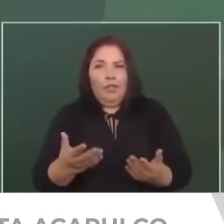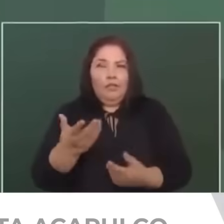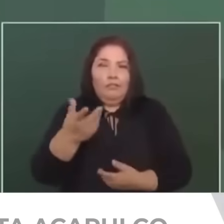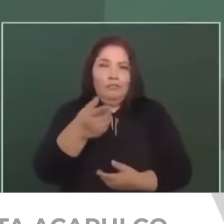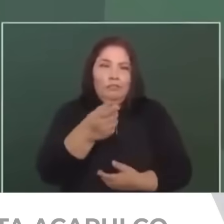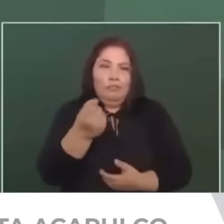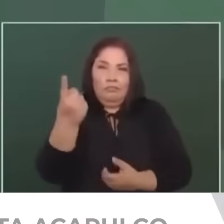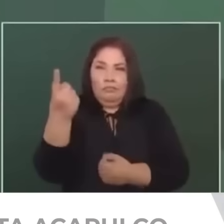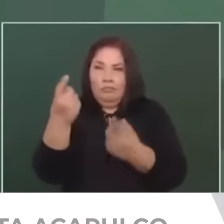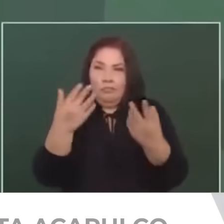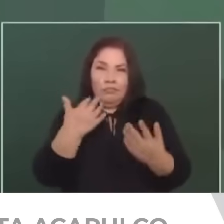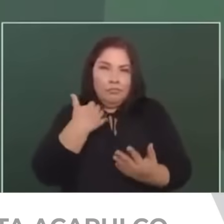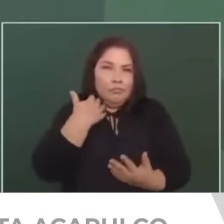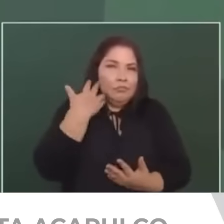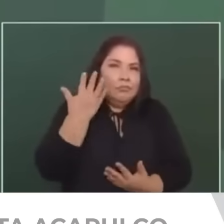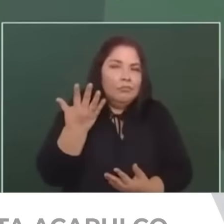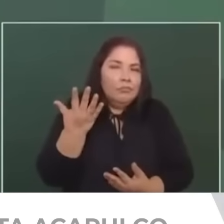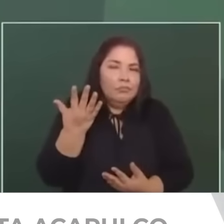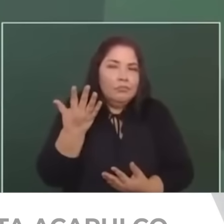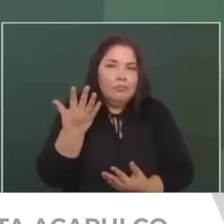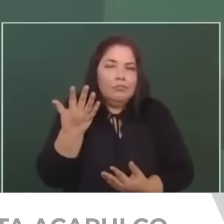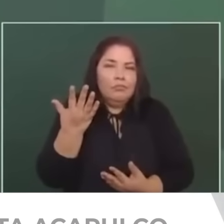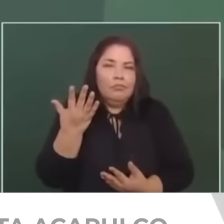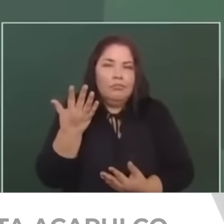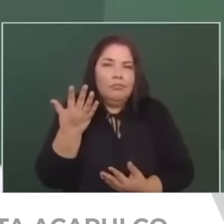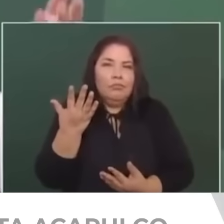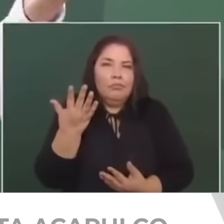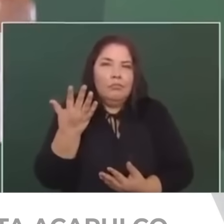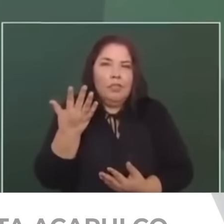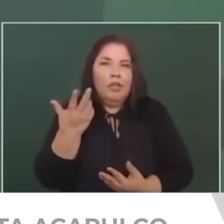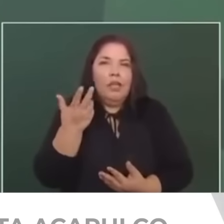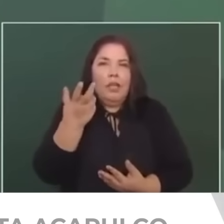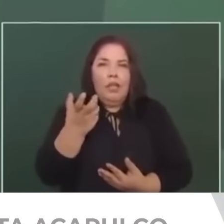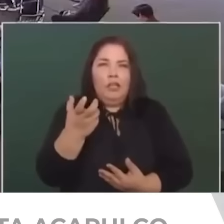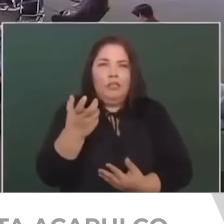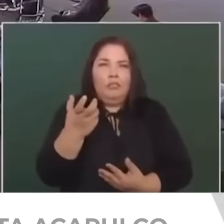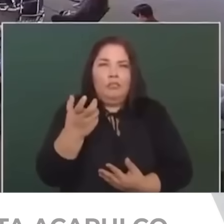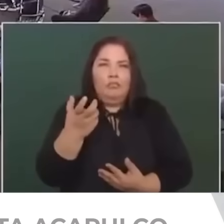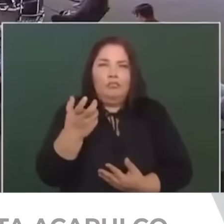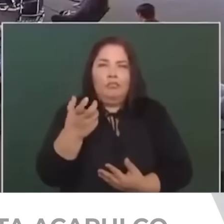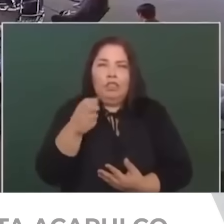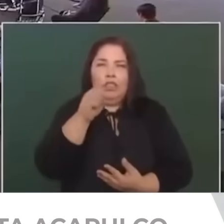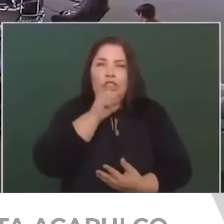quieren eh es el